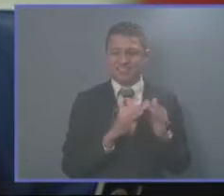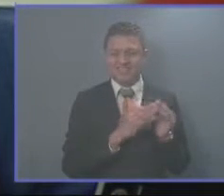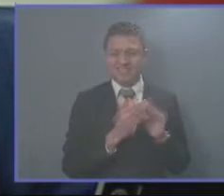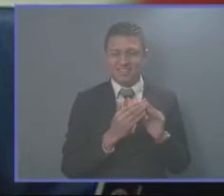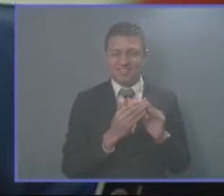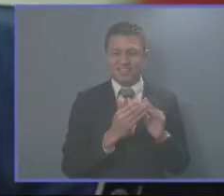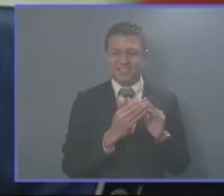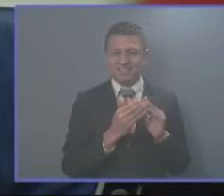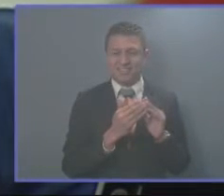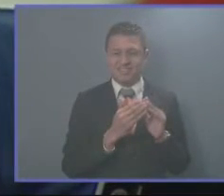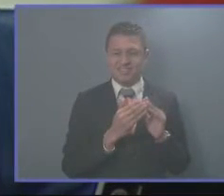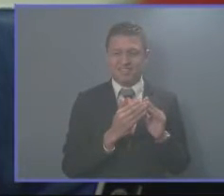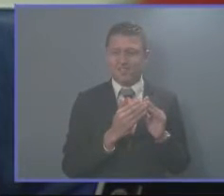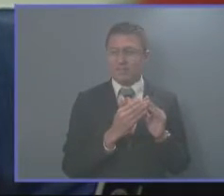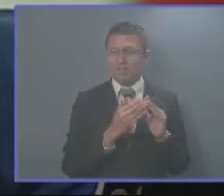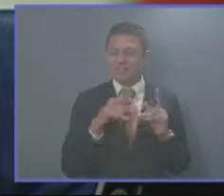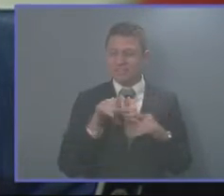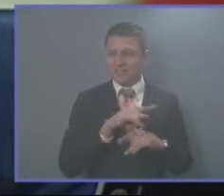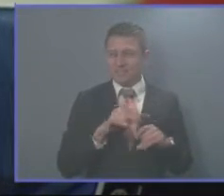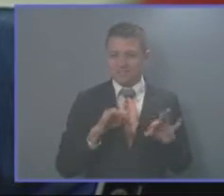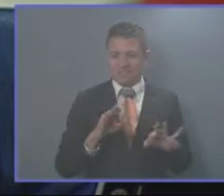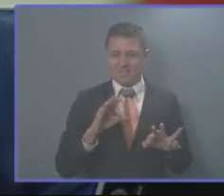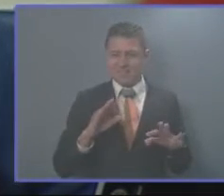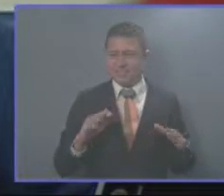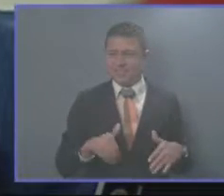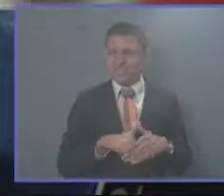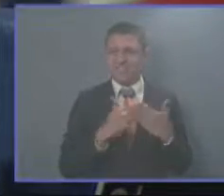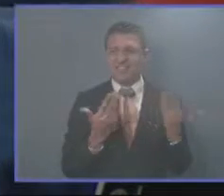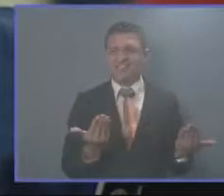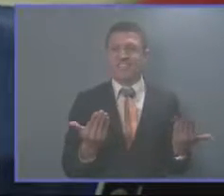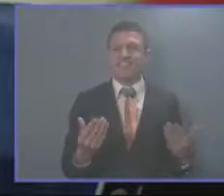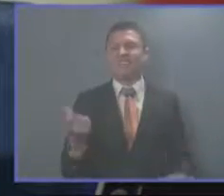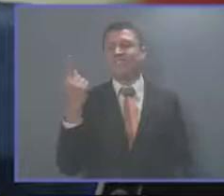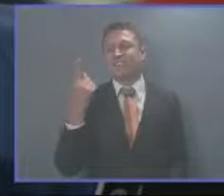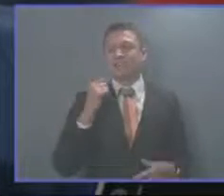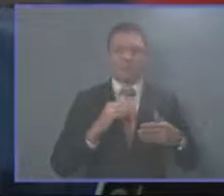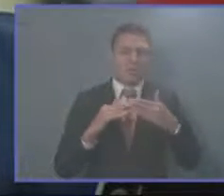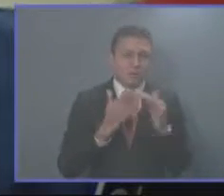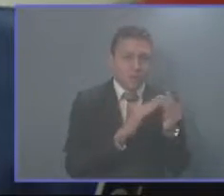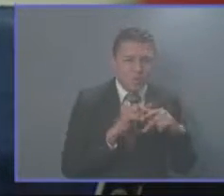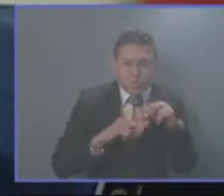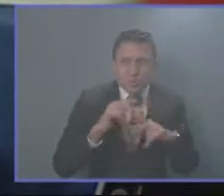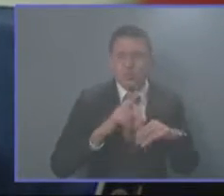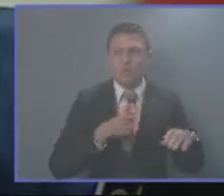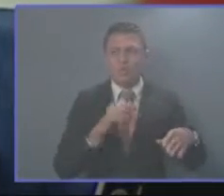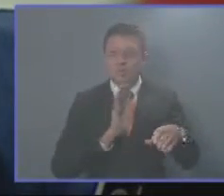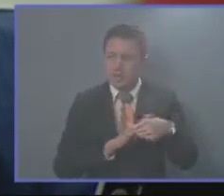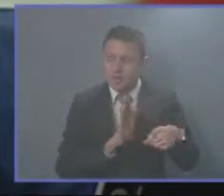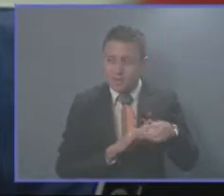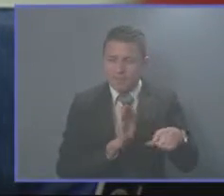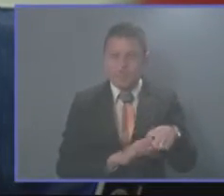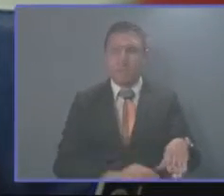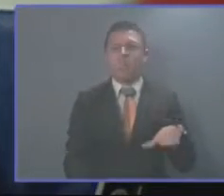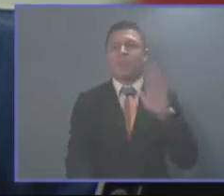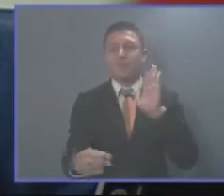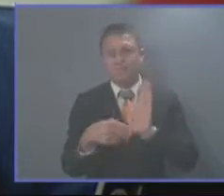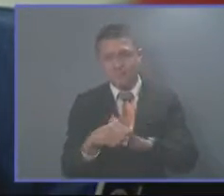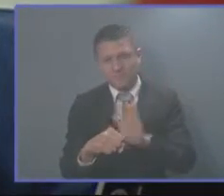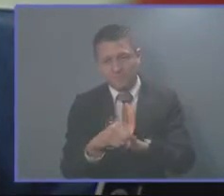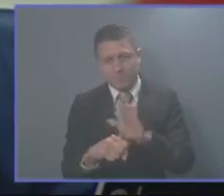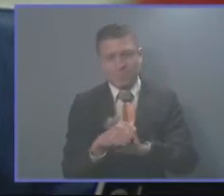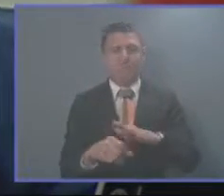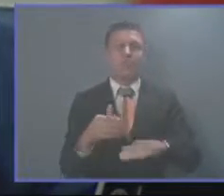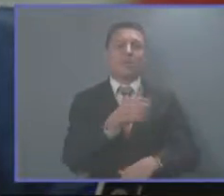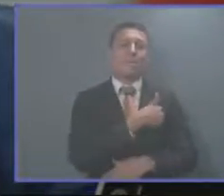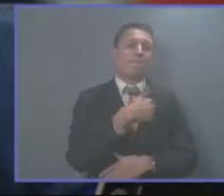otra víctima más por no construir una pasarela. Y por eso le hago un llamado al ministro de Obras